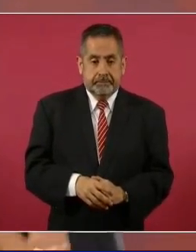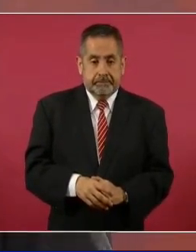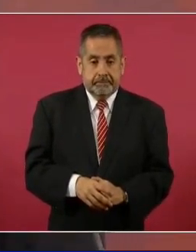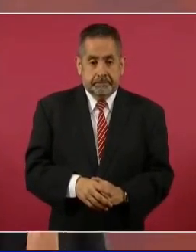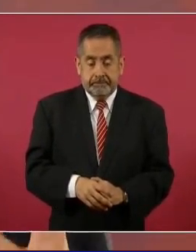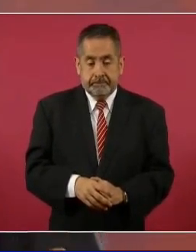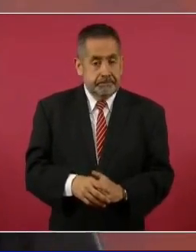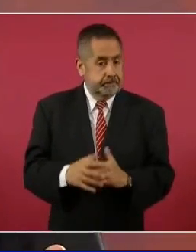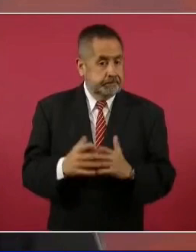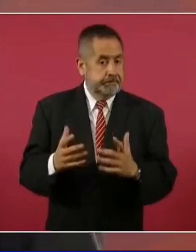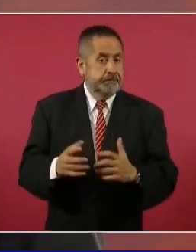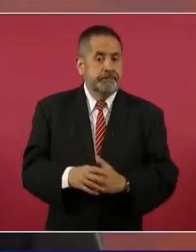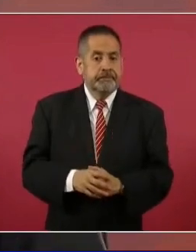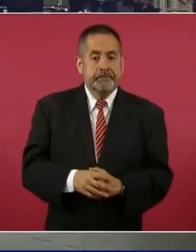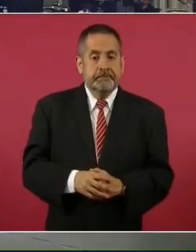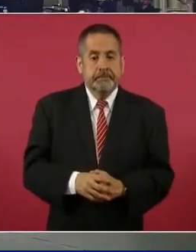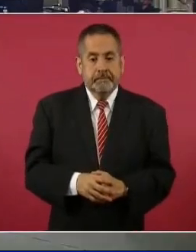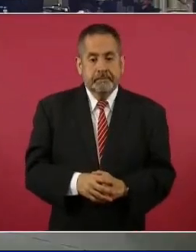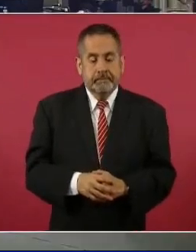Entonces,